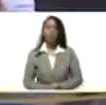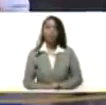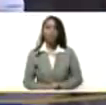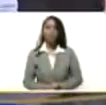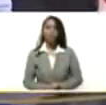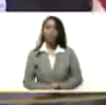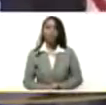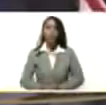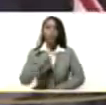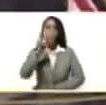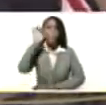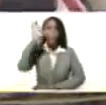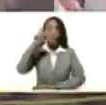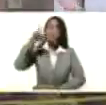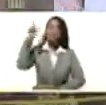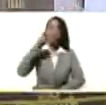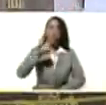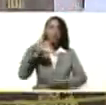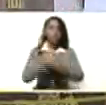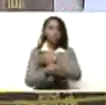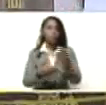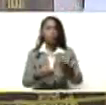para un país que necesita